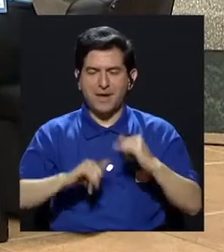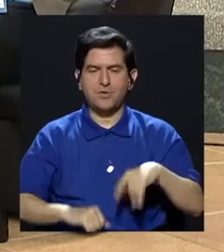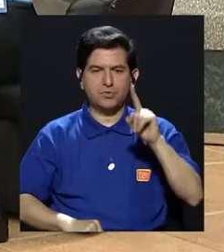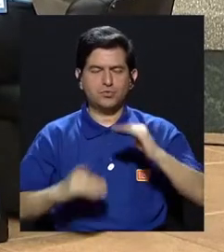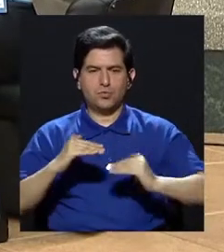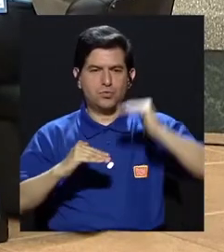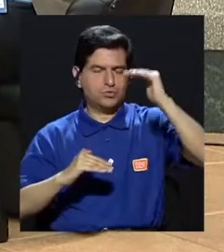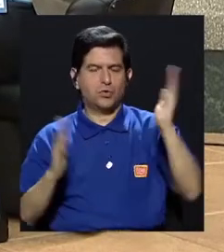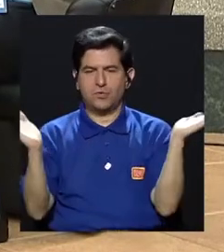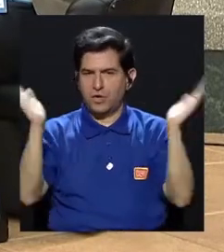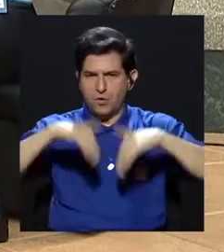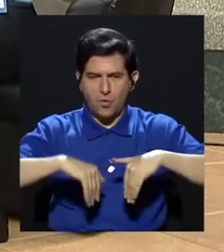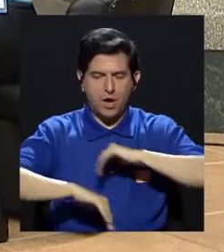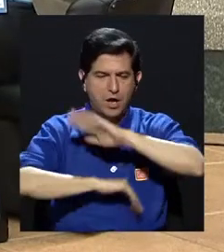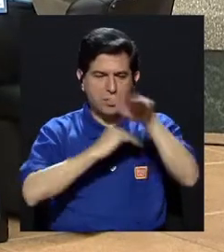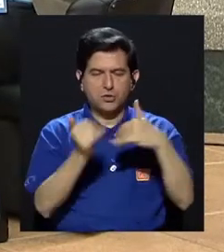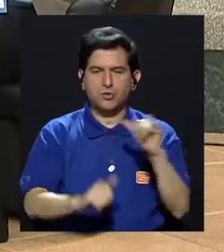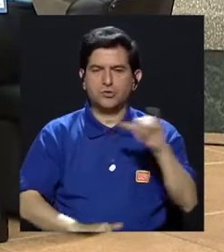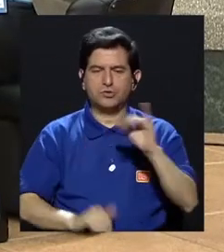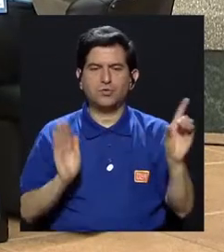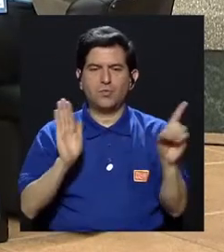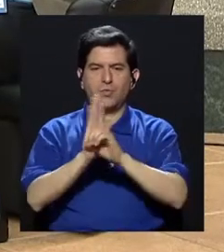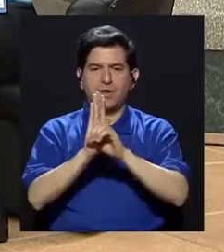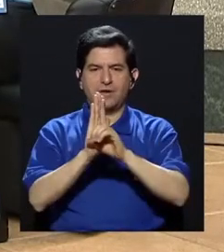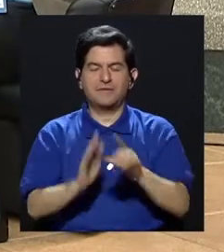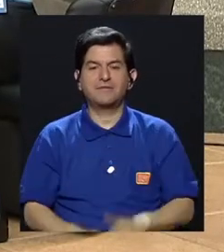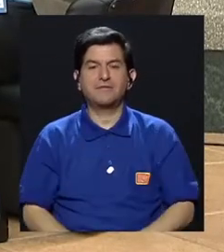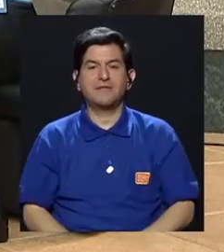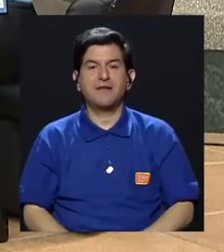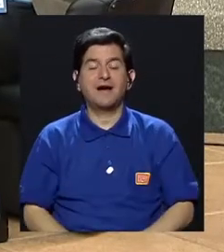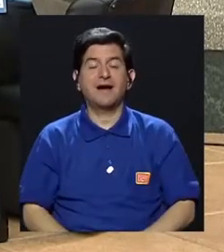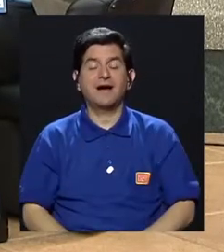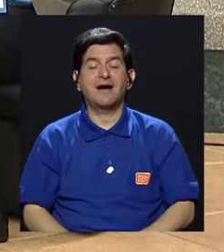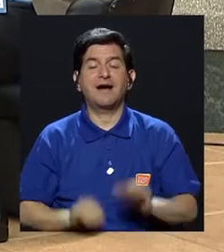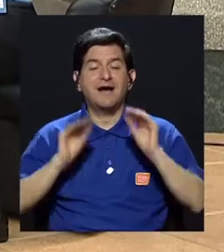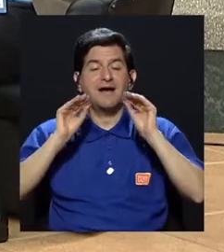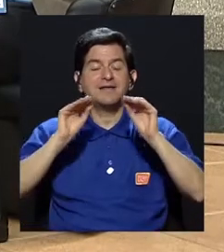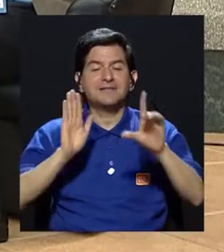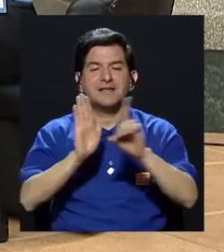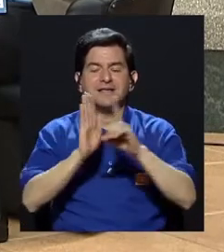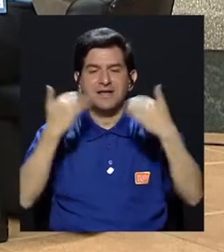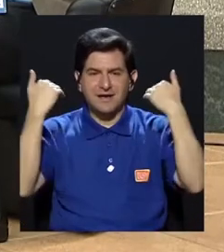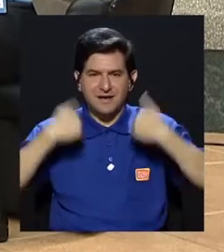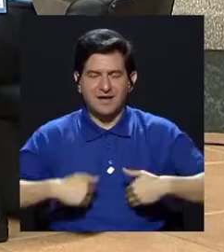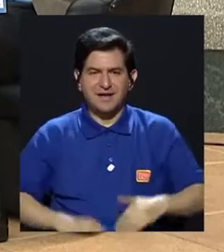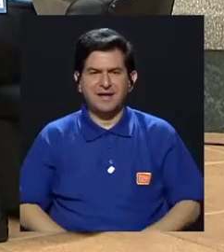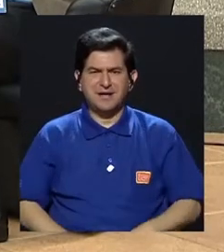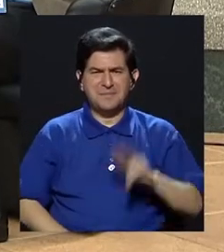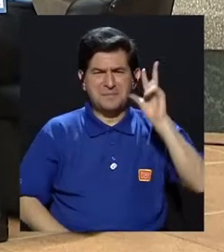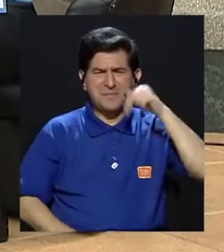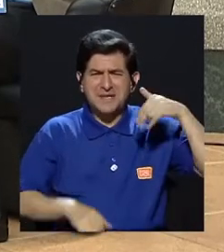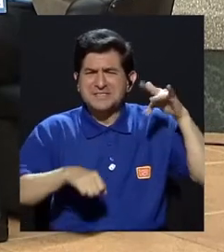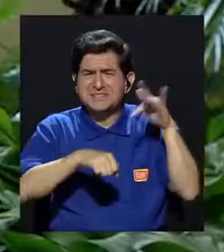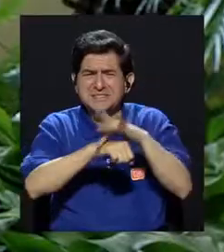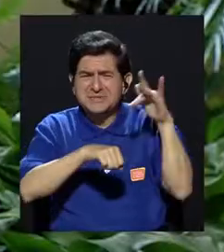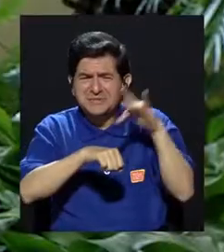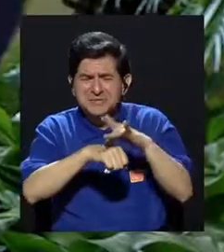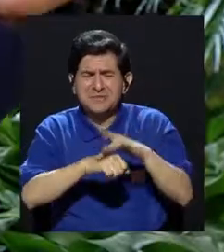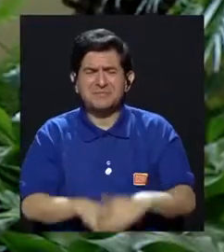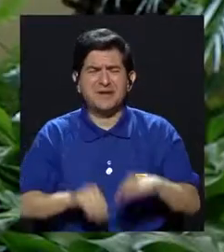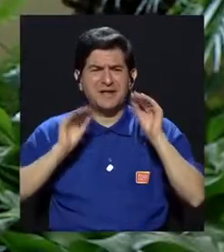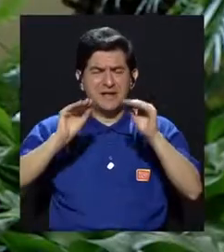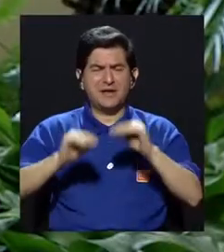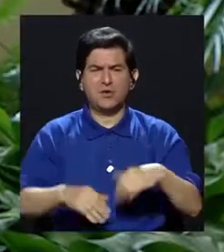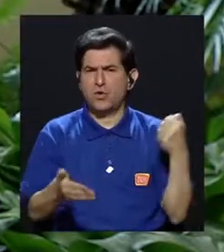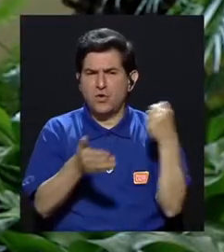uno por encima de otro, tenemos los mismos derechos. Entonces, enseñar derechos humanos, enseñar el machismo desde muy temprana edad, no